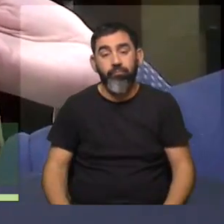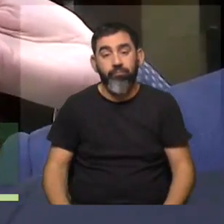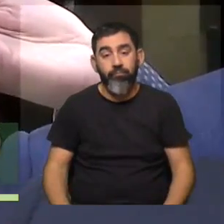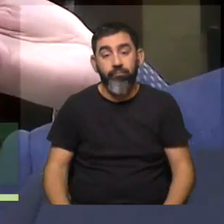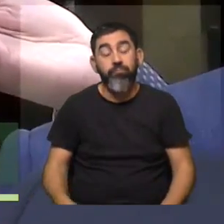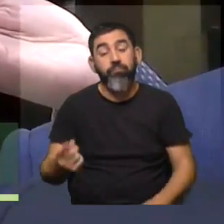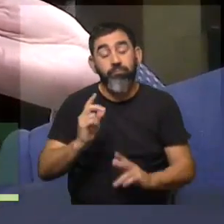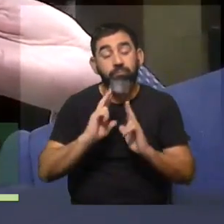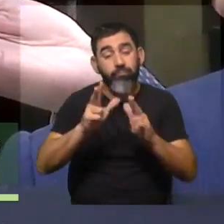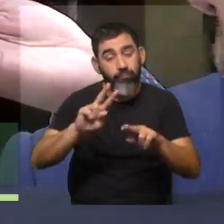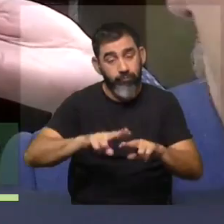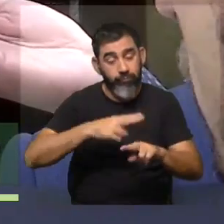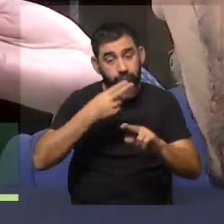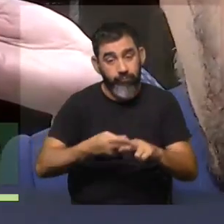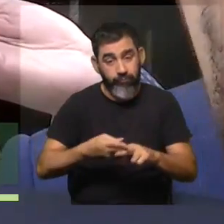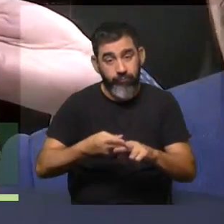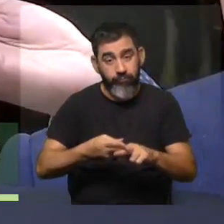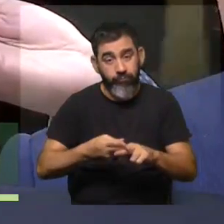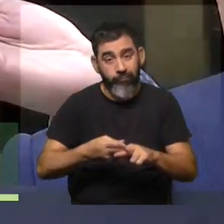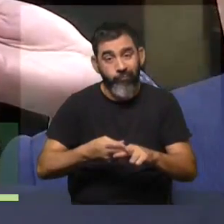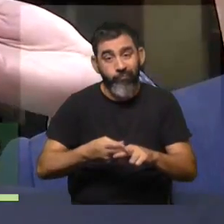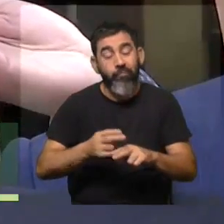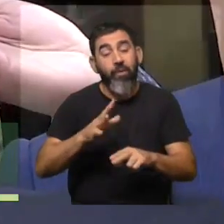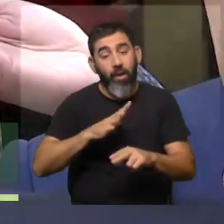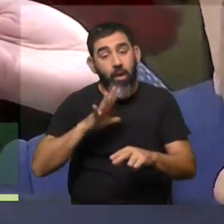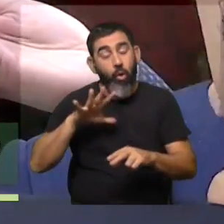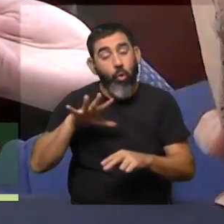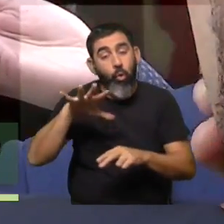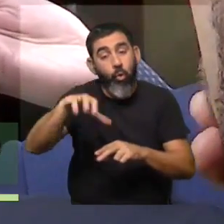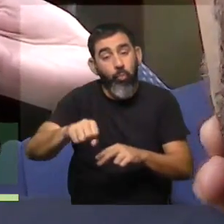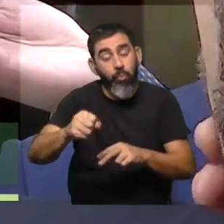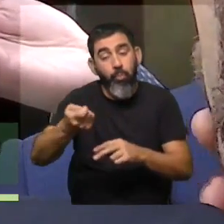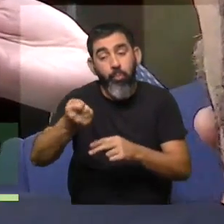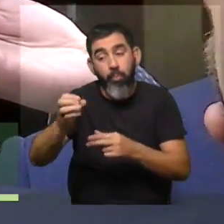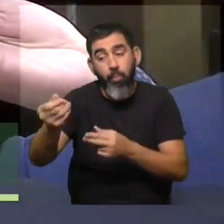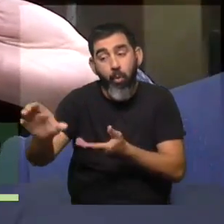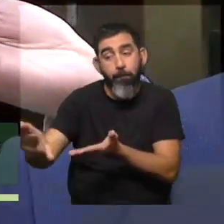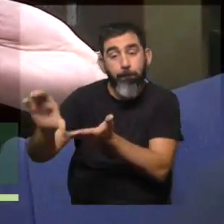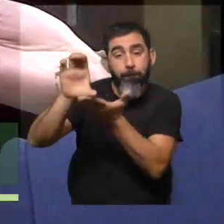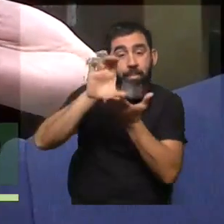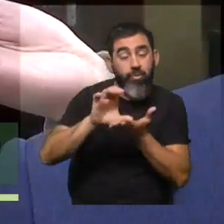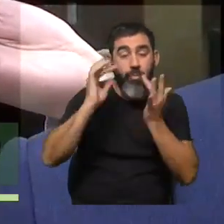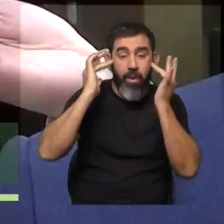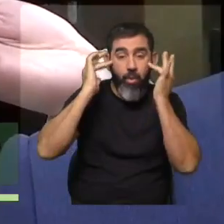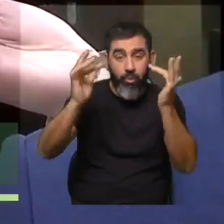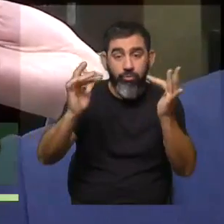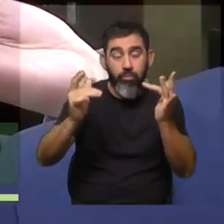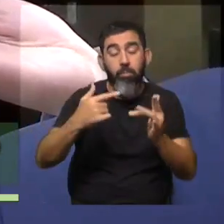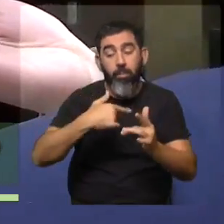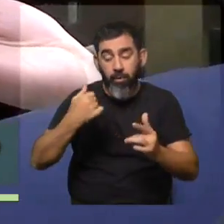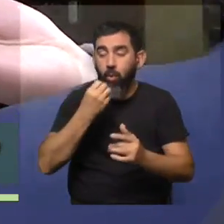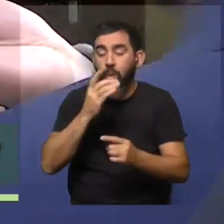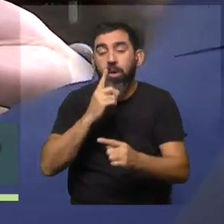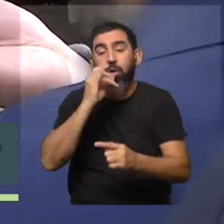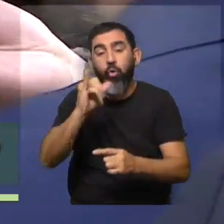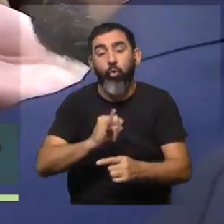ratifico y reitero lo que ya dije hay un compromiso con asignar recursos extraordinarios a la educación Y eso para nosotros es